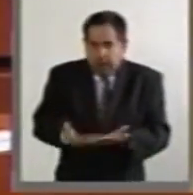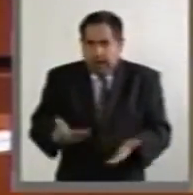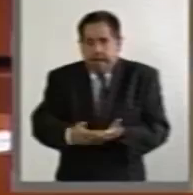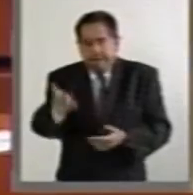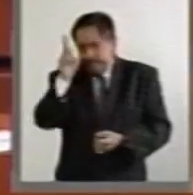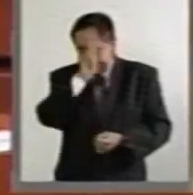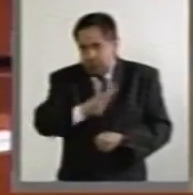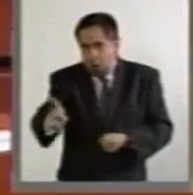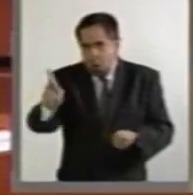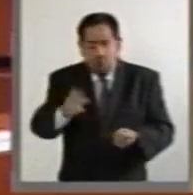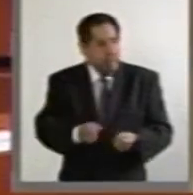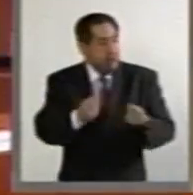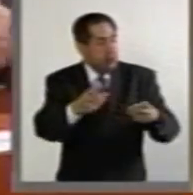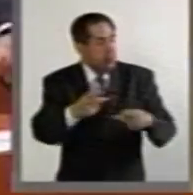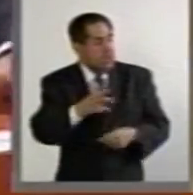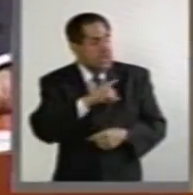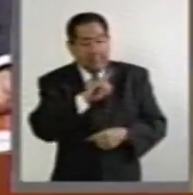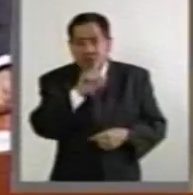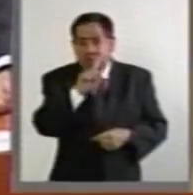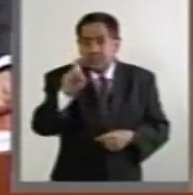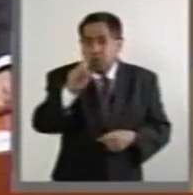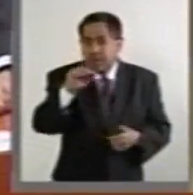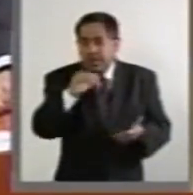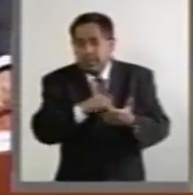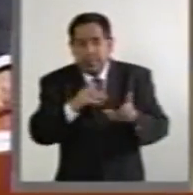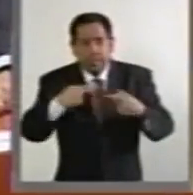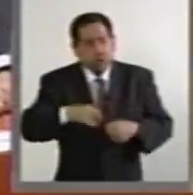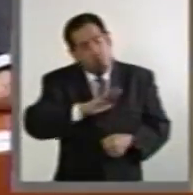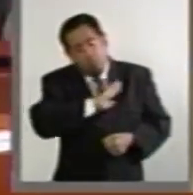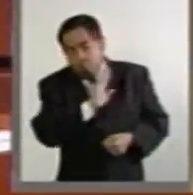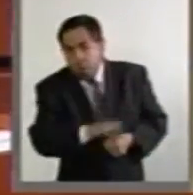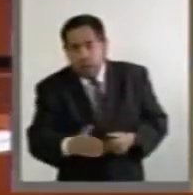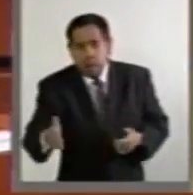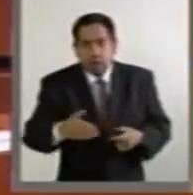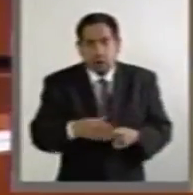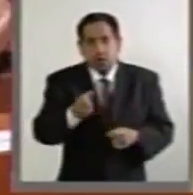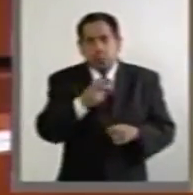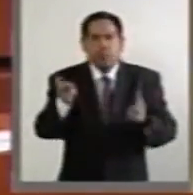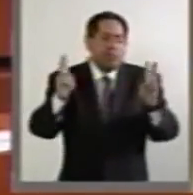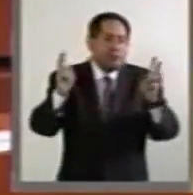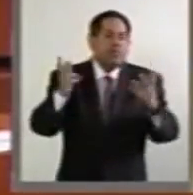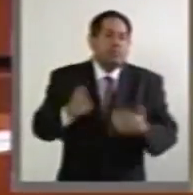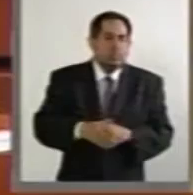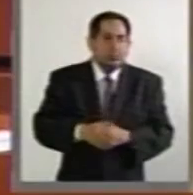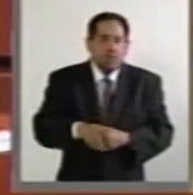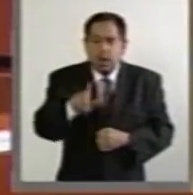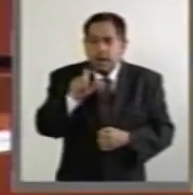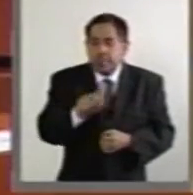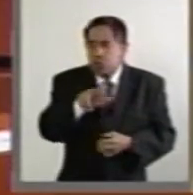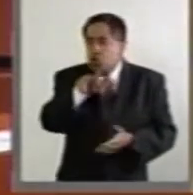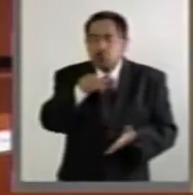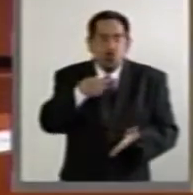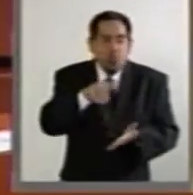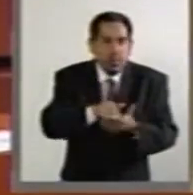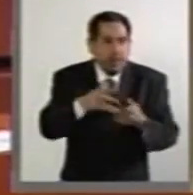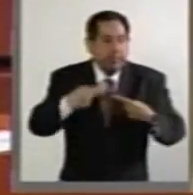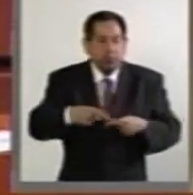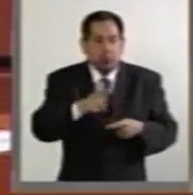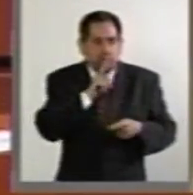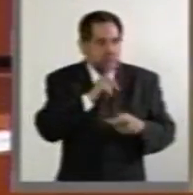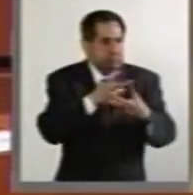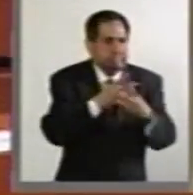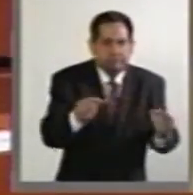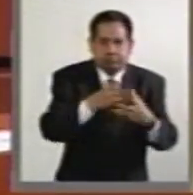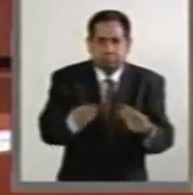Y le ha costado la vida a más de 130 mil personas y hay oficialmente más de 28 mil desaparecidos y hay